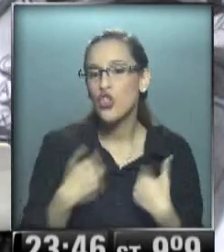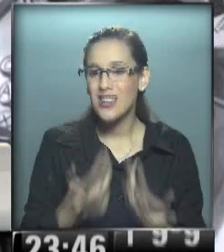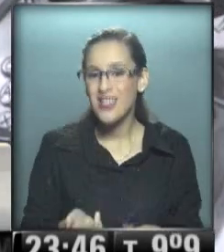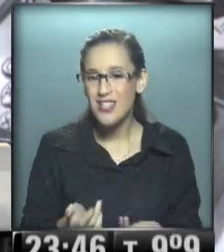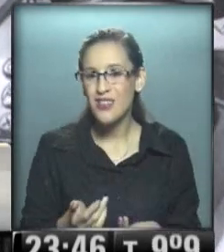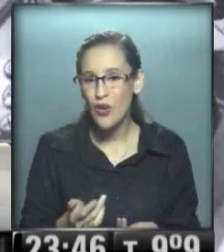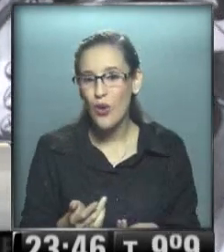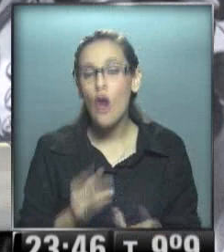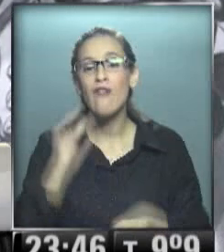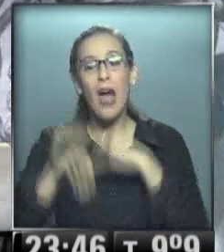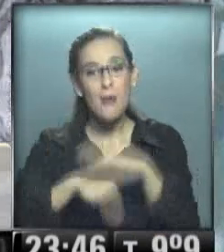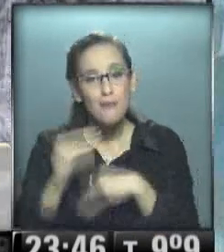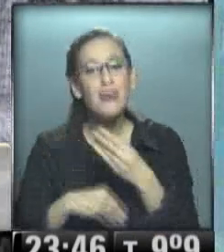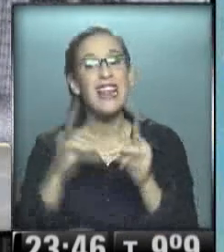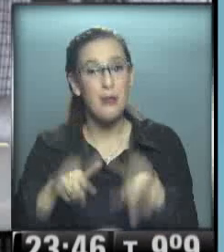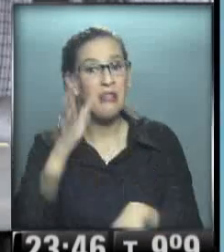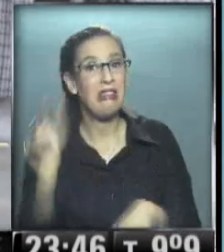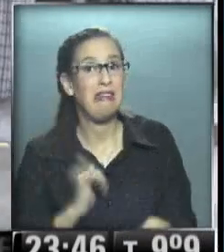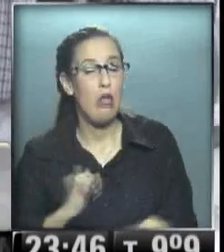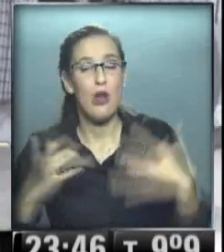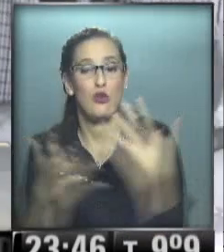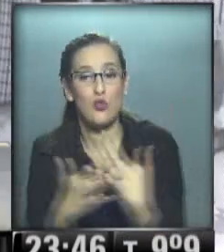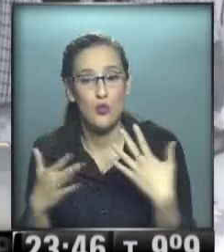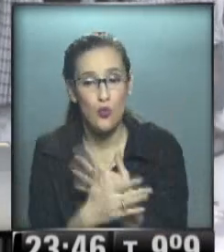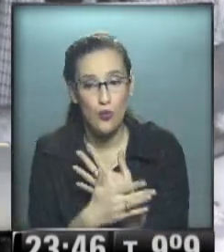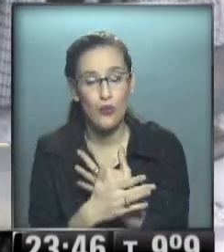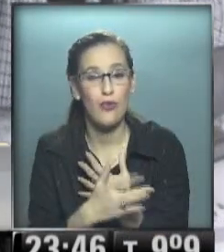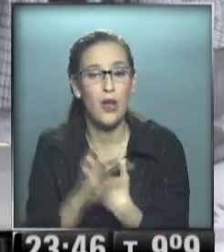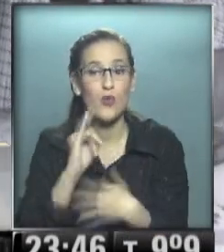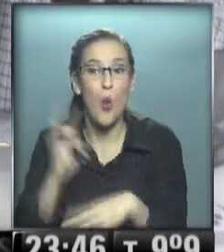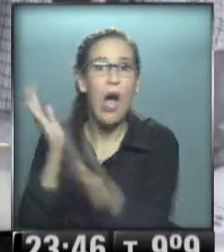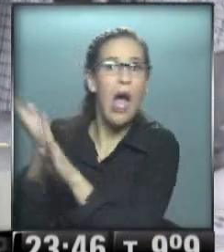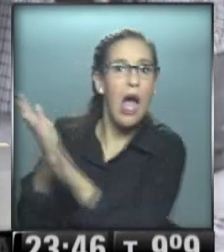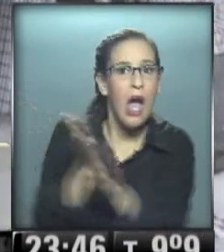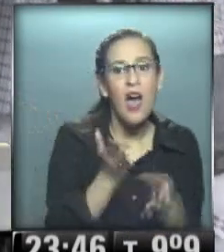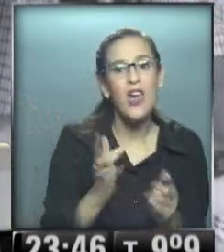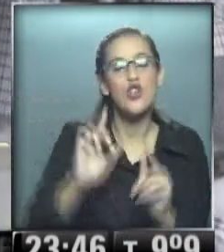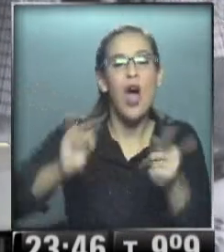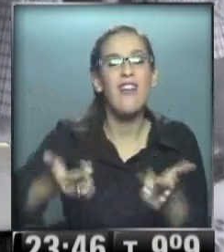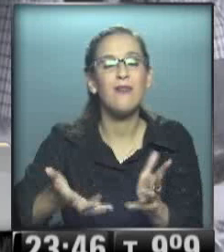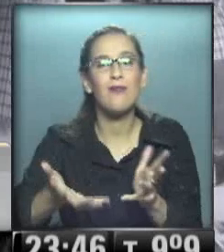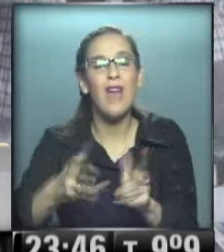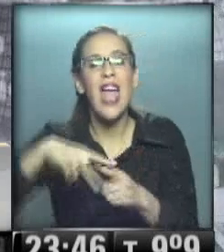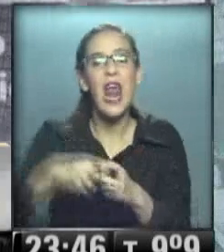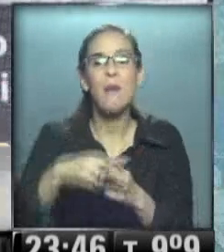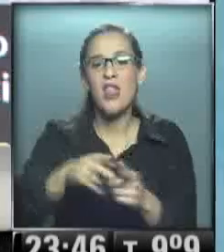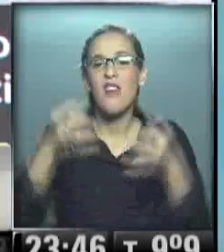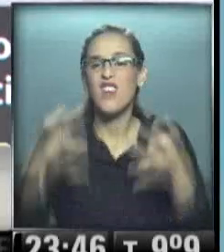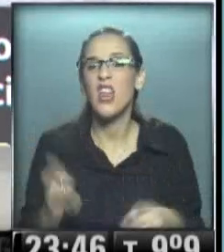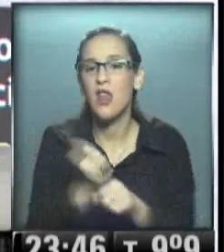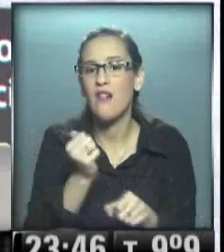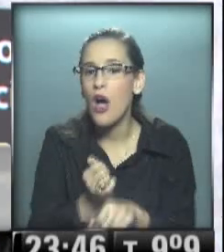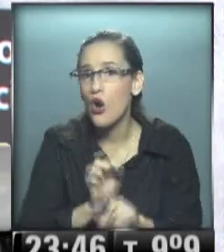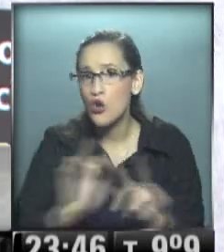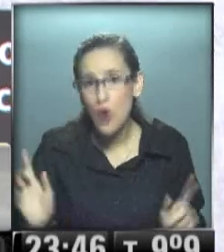también víctima de la misma dictadura que lo estaba persiguiendo a él, es decir, con pocas herramientas en su mano, incluso con una postura crítica con